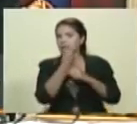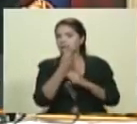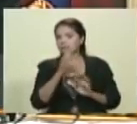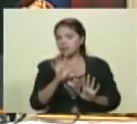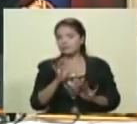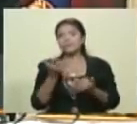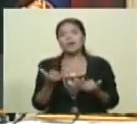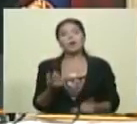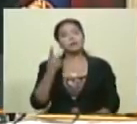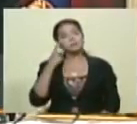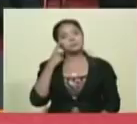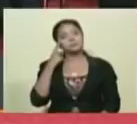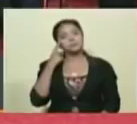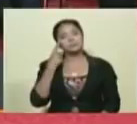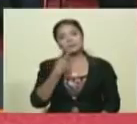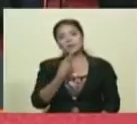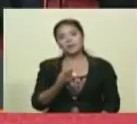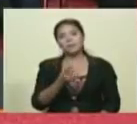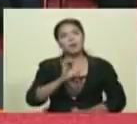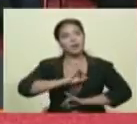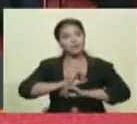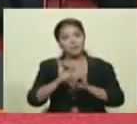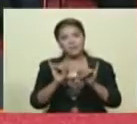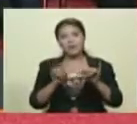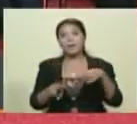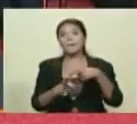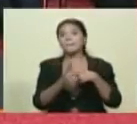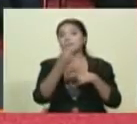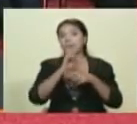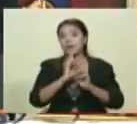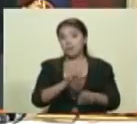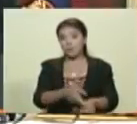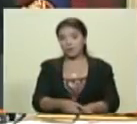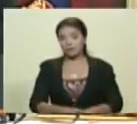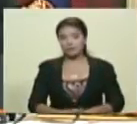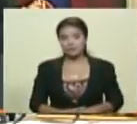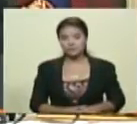una reflexión para culminar esta primera respuesta.